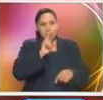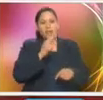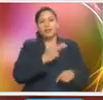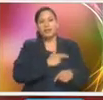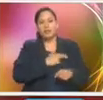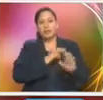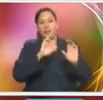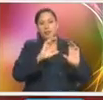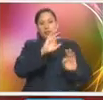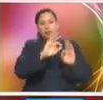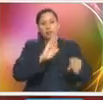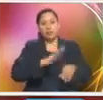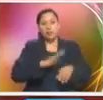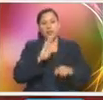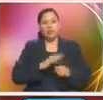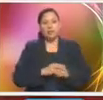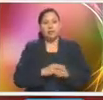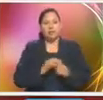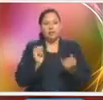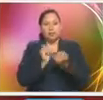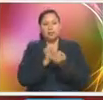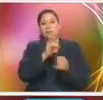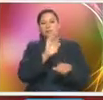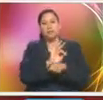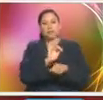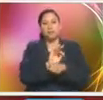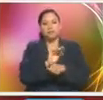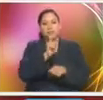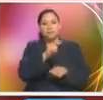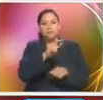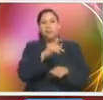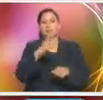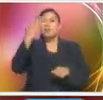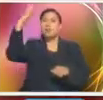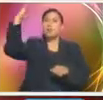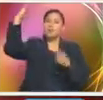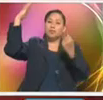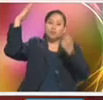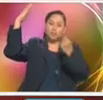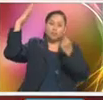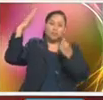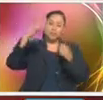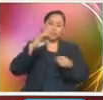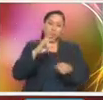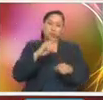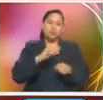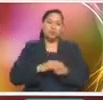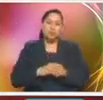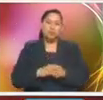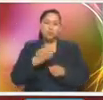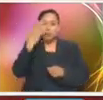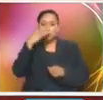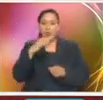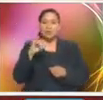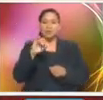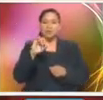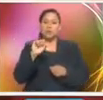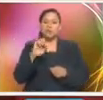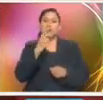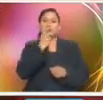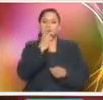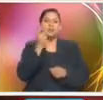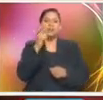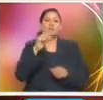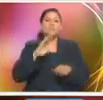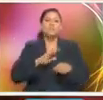heridas. También hay que cuidar, protegerlos del exceso de sol, ¿no? Okay. Sobre todo, aunque bueno, me decía José que eso también